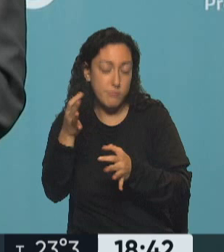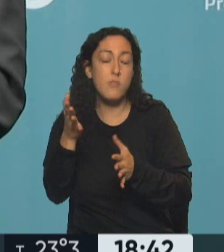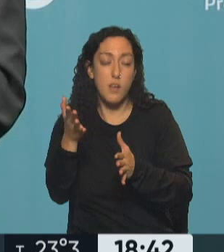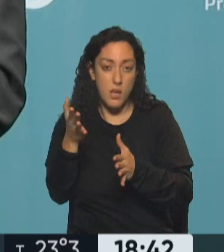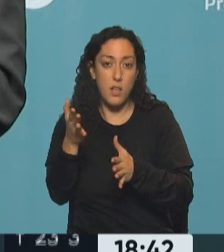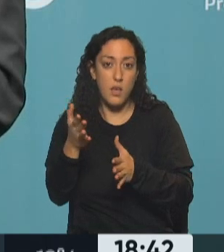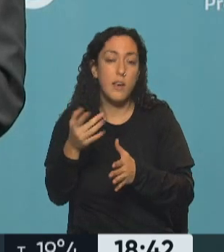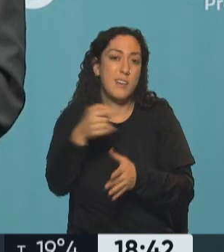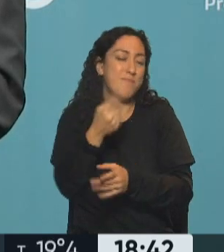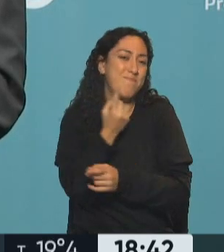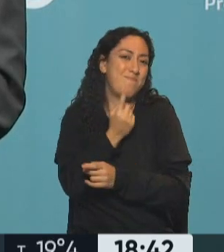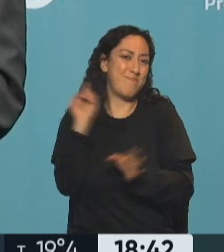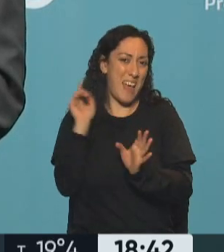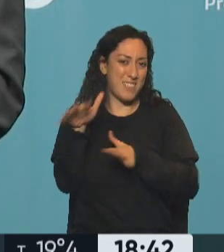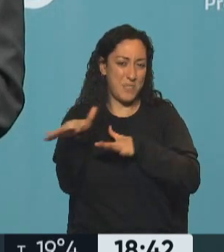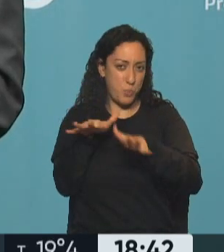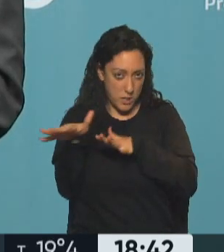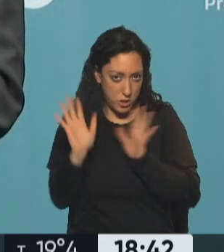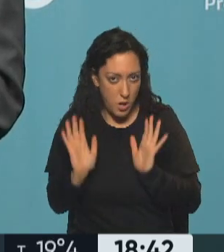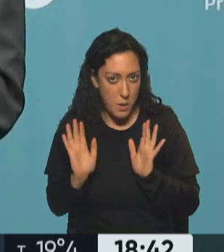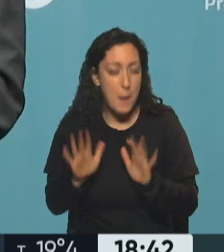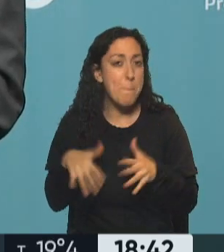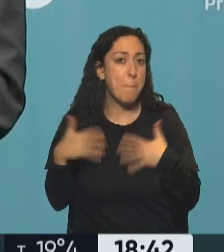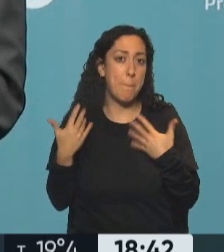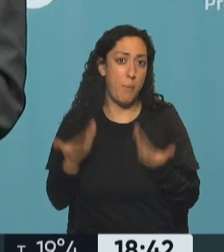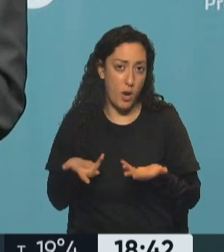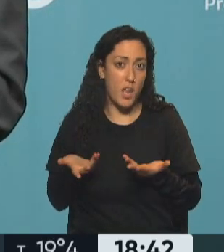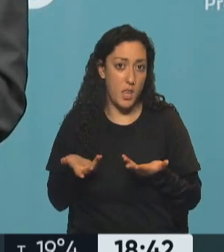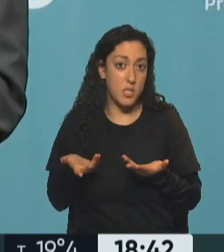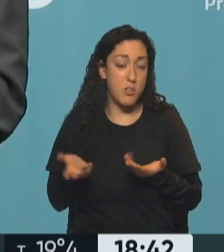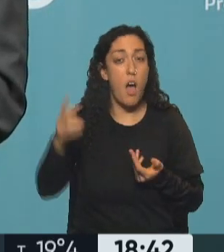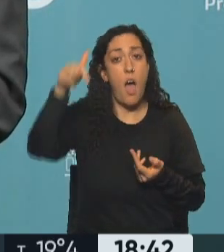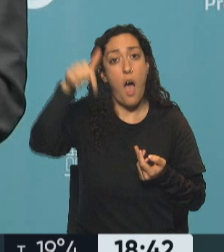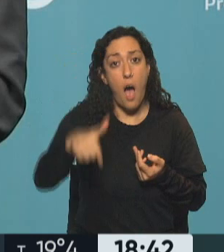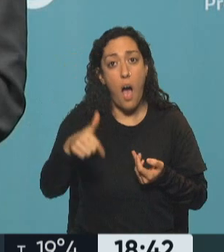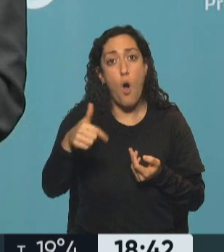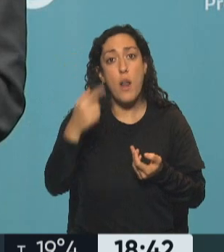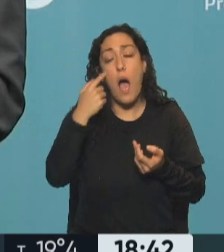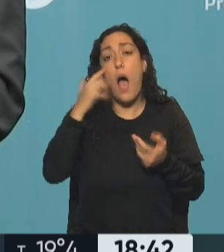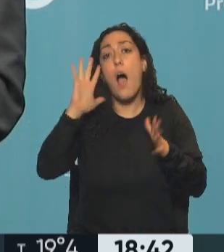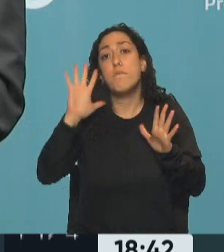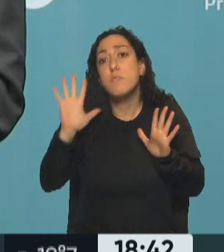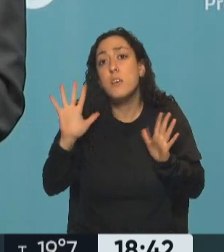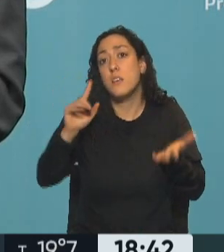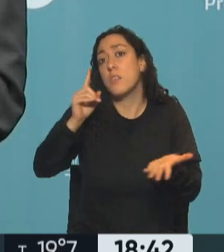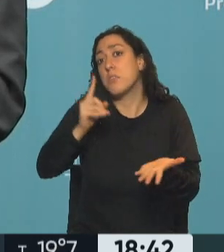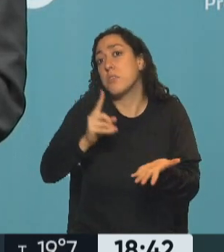muy excepcionalmente, por lo cual es donde estamos viendo qué es lo que se decide con respecto